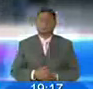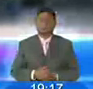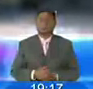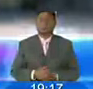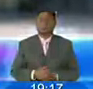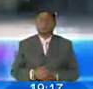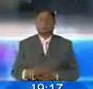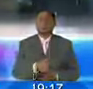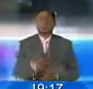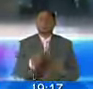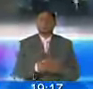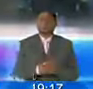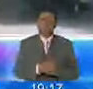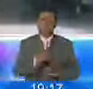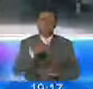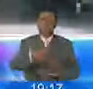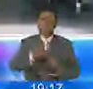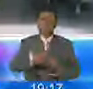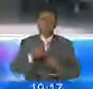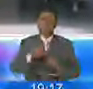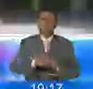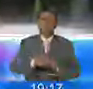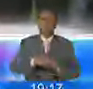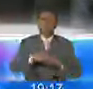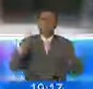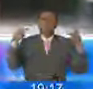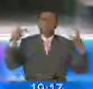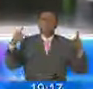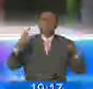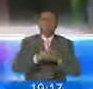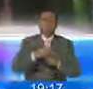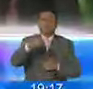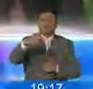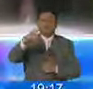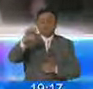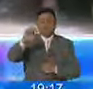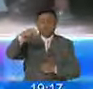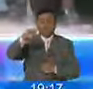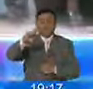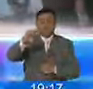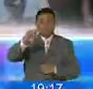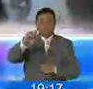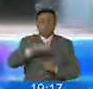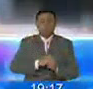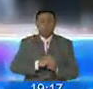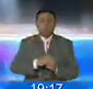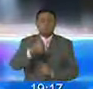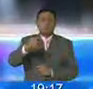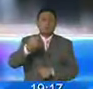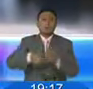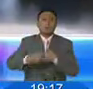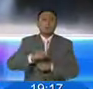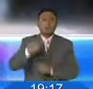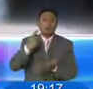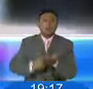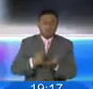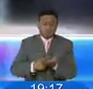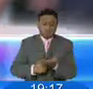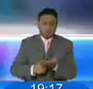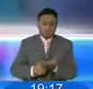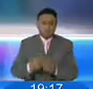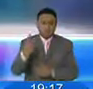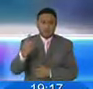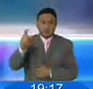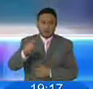Todo habría ocurrido en un mercado en el sector de la Kennedy, al norte de la capital, donde un comerciante de mariscos al parecer fue sorprendido por